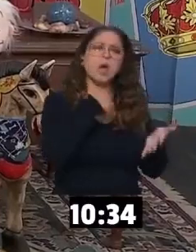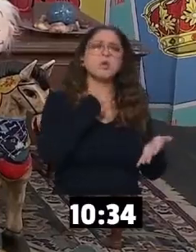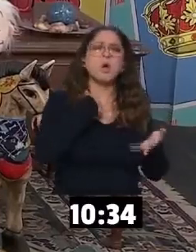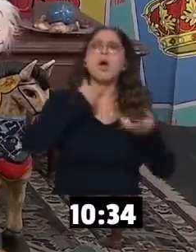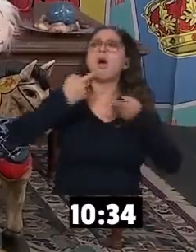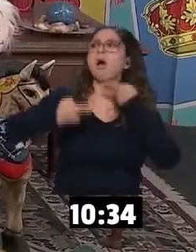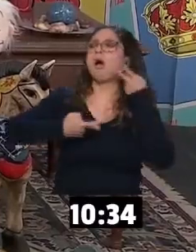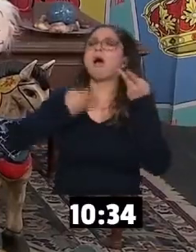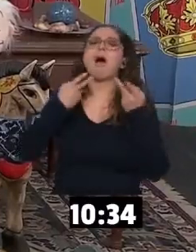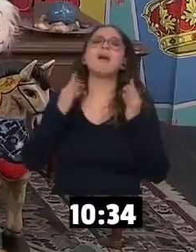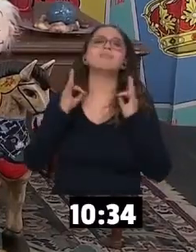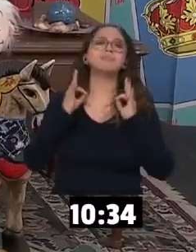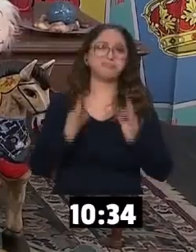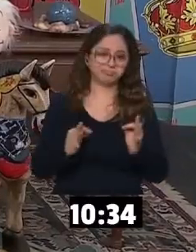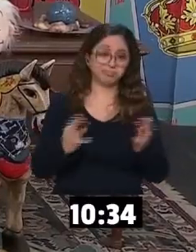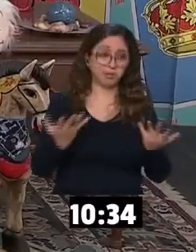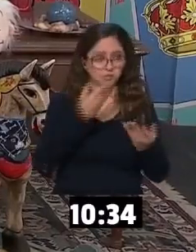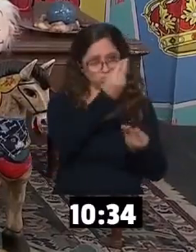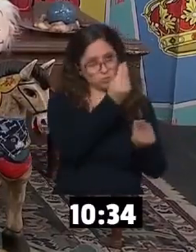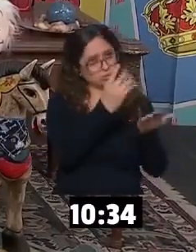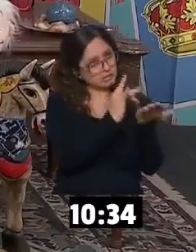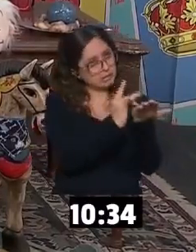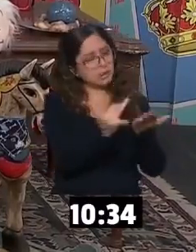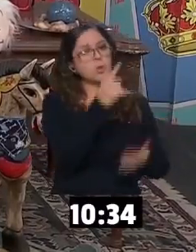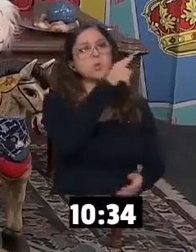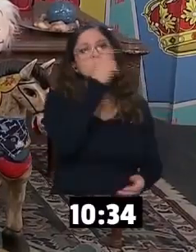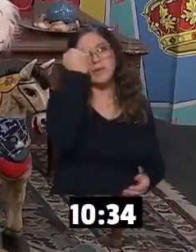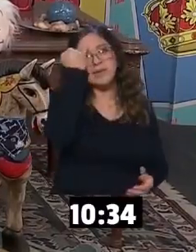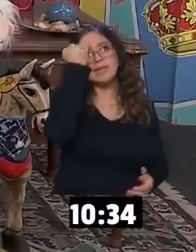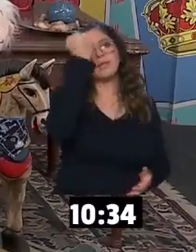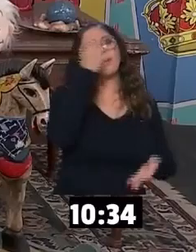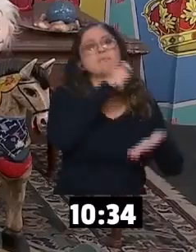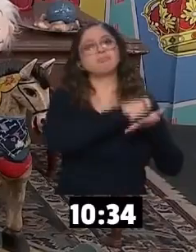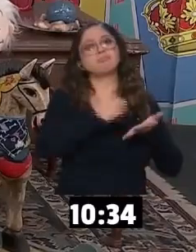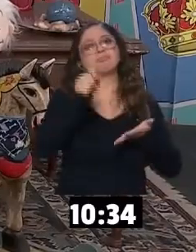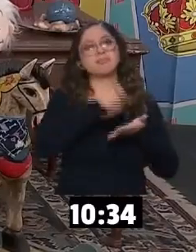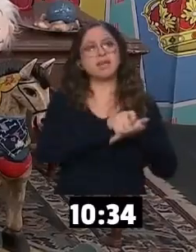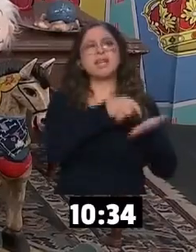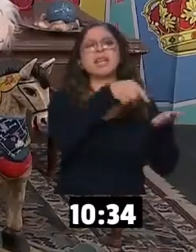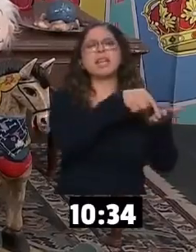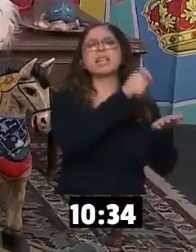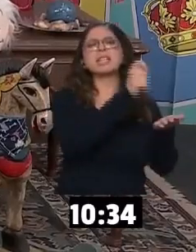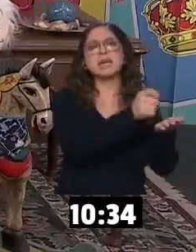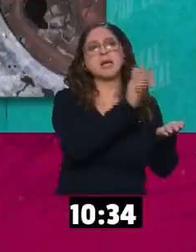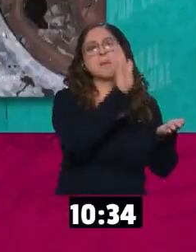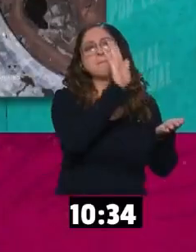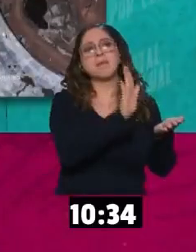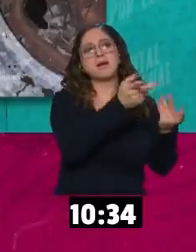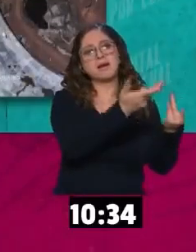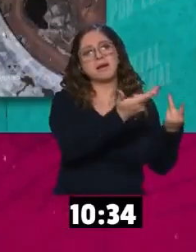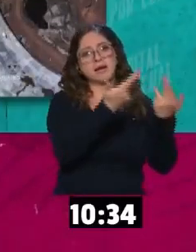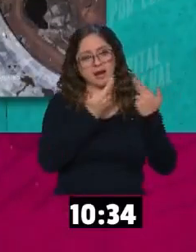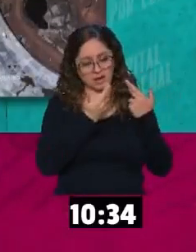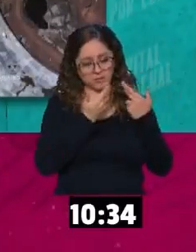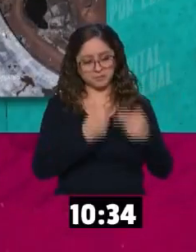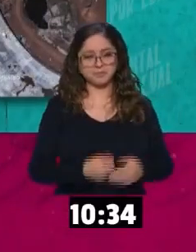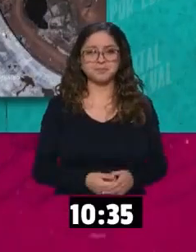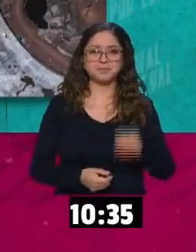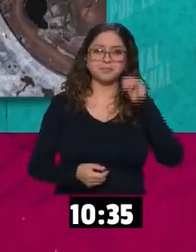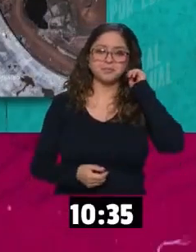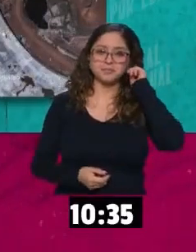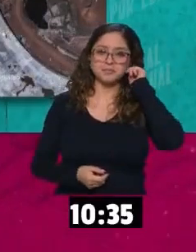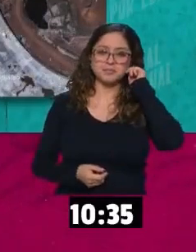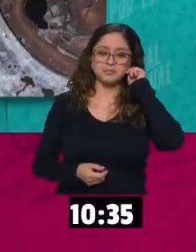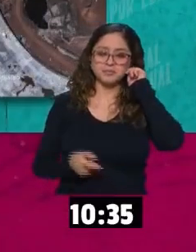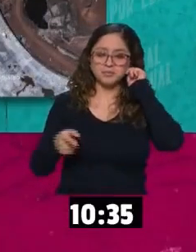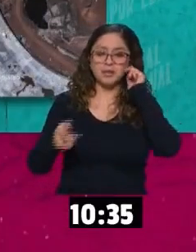labor. Gracias, y por este ingeniero. regalo que nos hace, ingeniero. Y a conseguirlo. Es un testimonio y yo les agradezco a